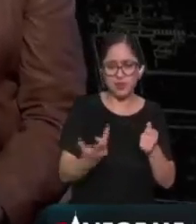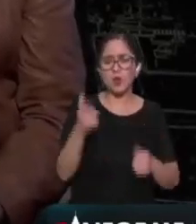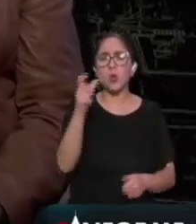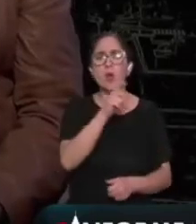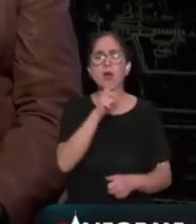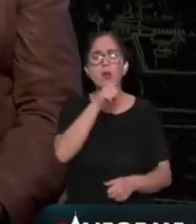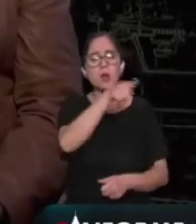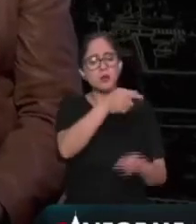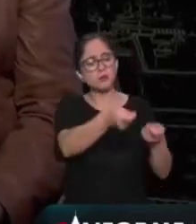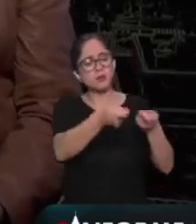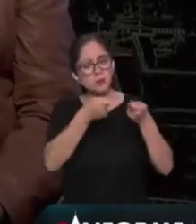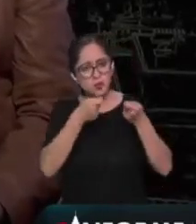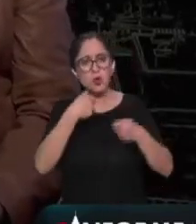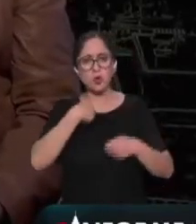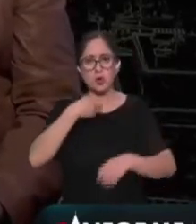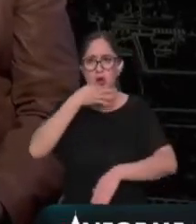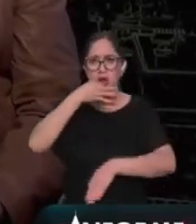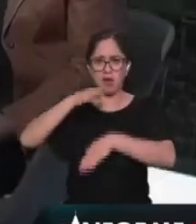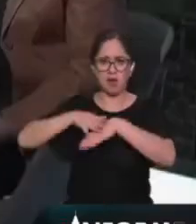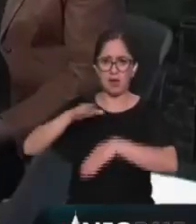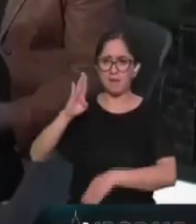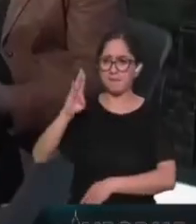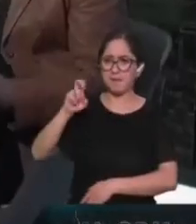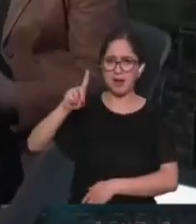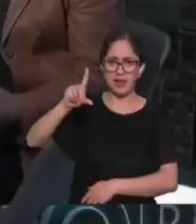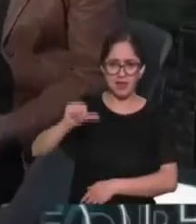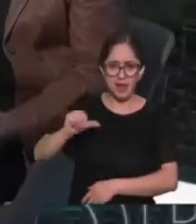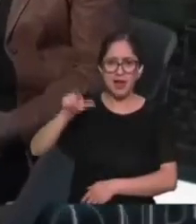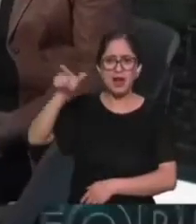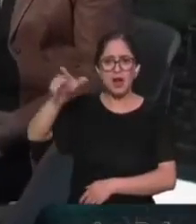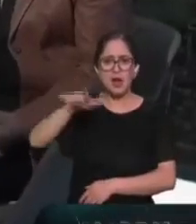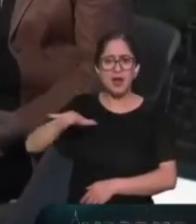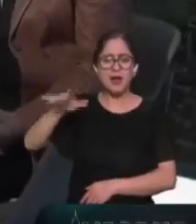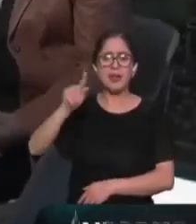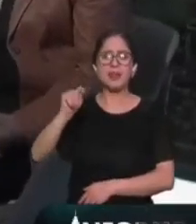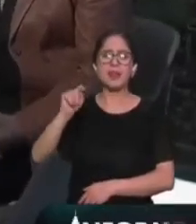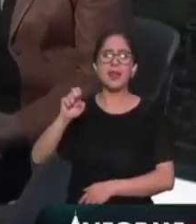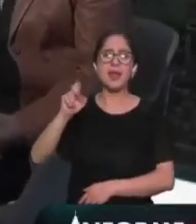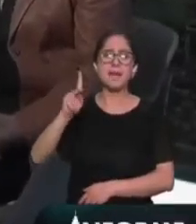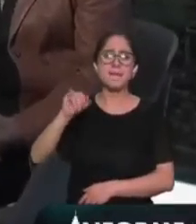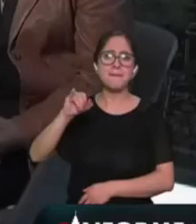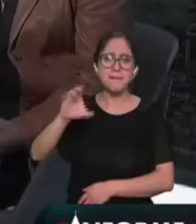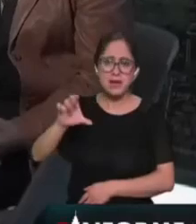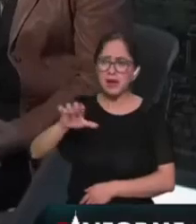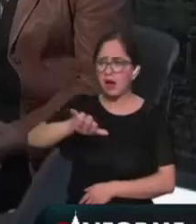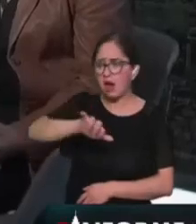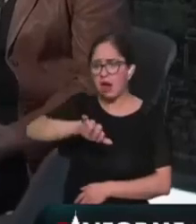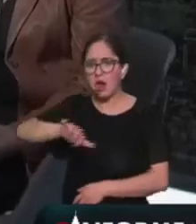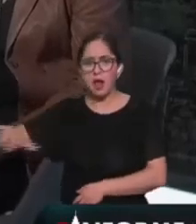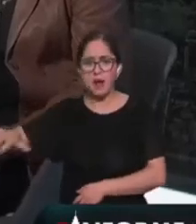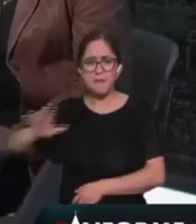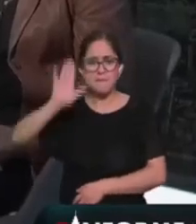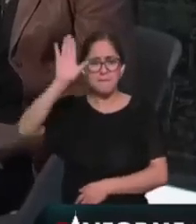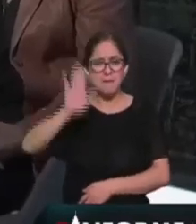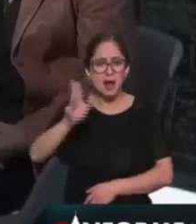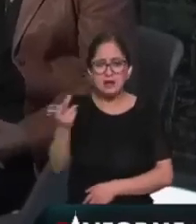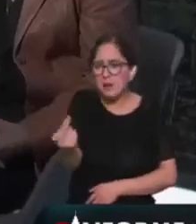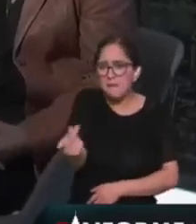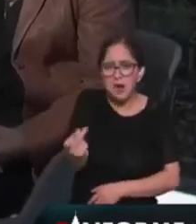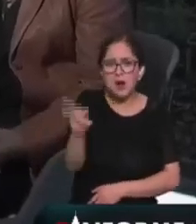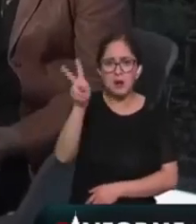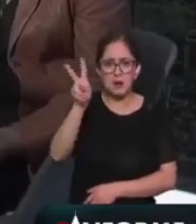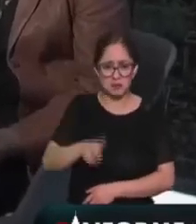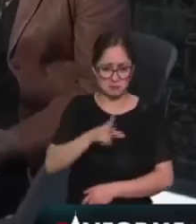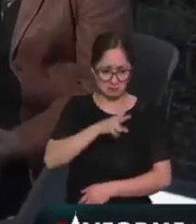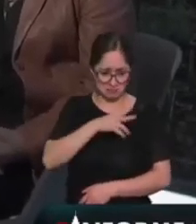enteramos porque yo reporté a Brenda que estaba muy mal en Tepic. La tenían segregada como un perro. Bueno, no, horrible, sufrió mucho